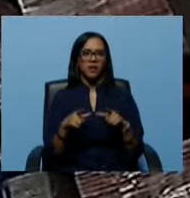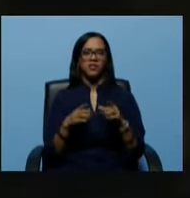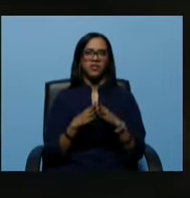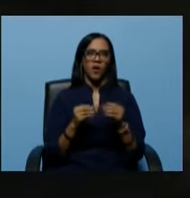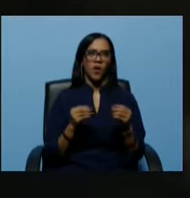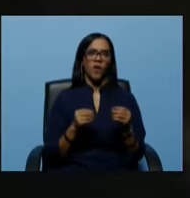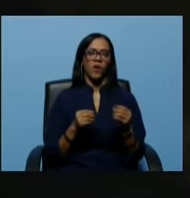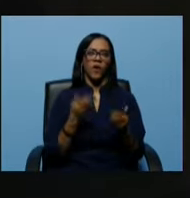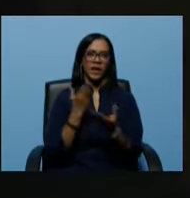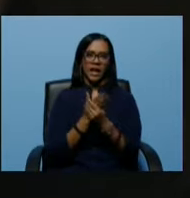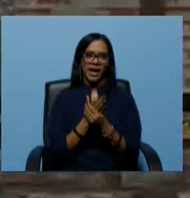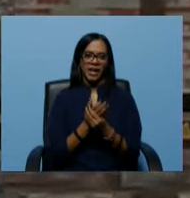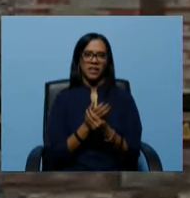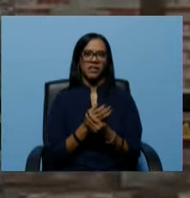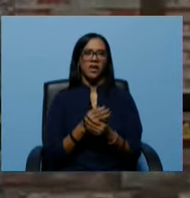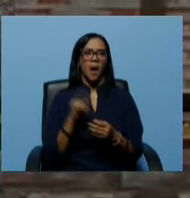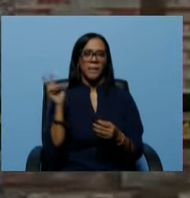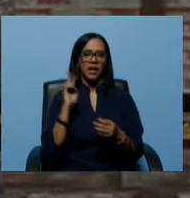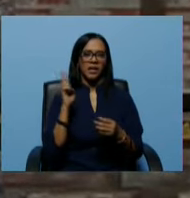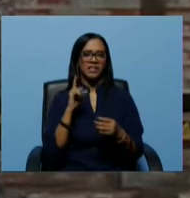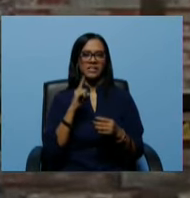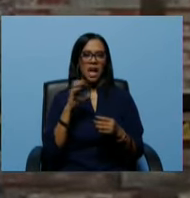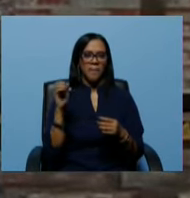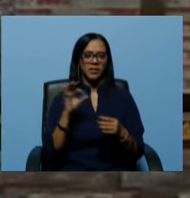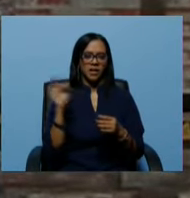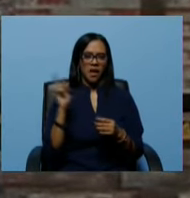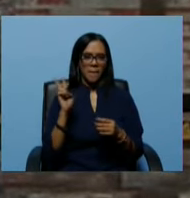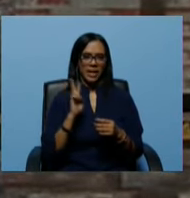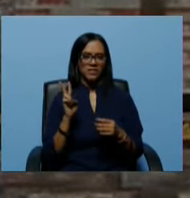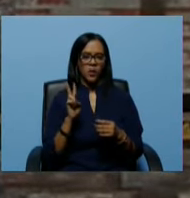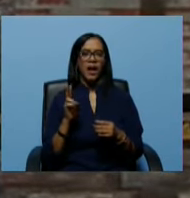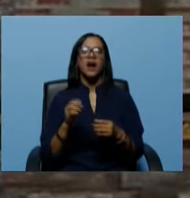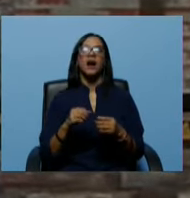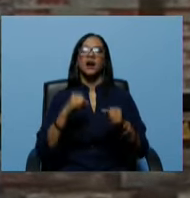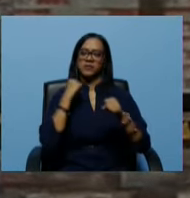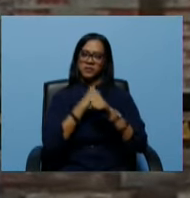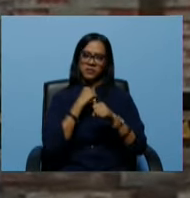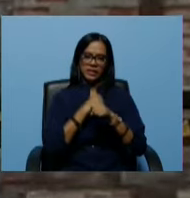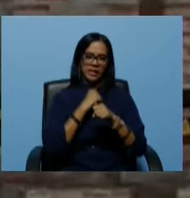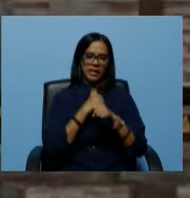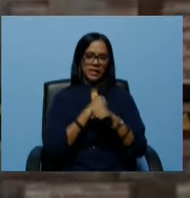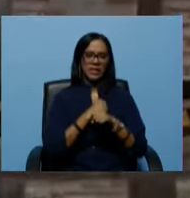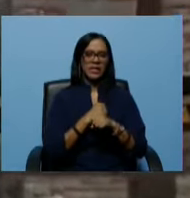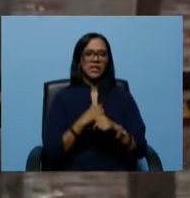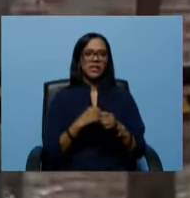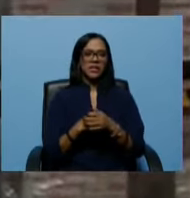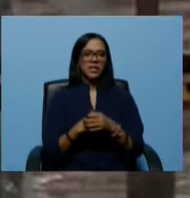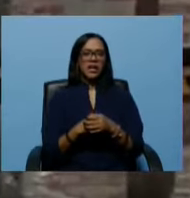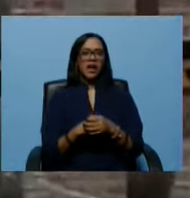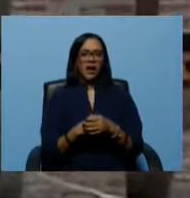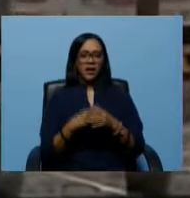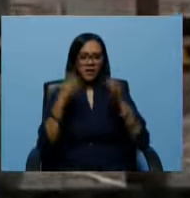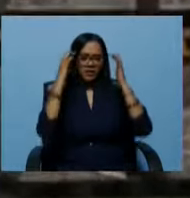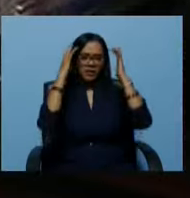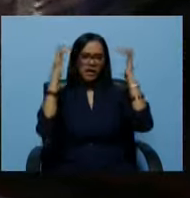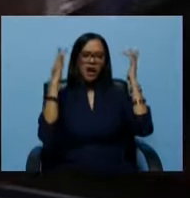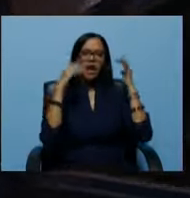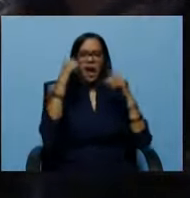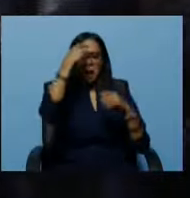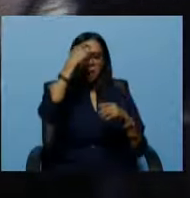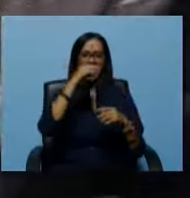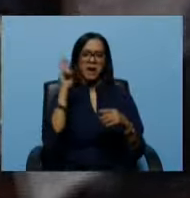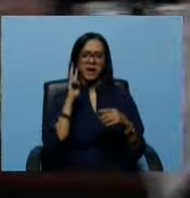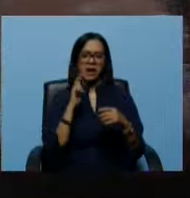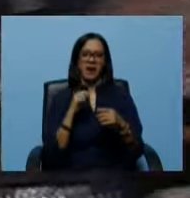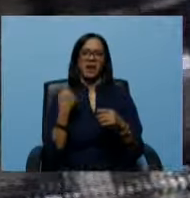sanitario venezolano y hechos 100% en Venezuela, obreros, trabajadores y la inteligencia del pueblo